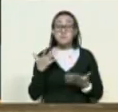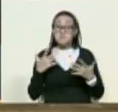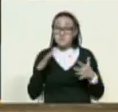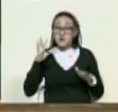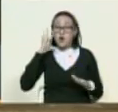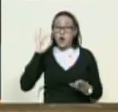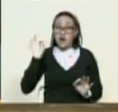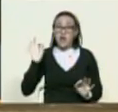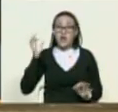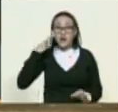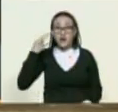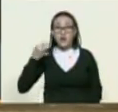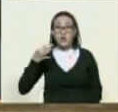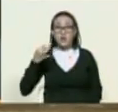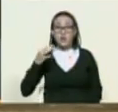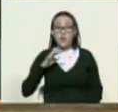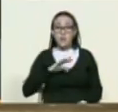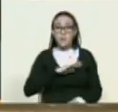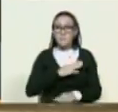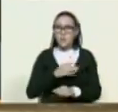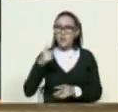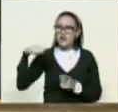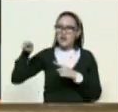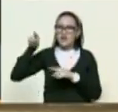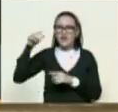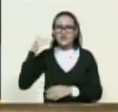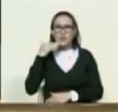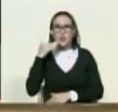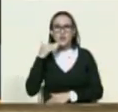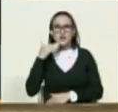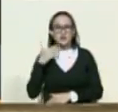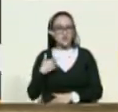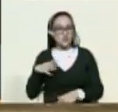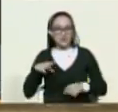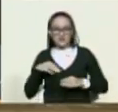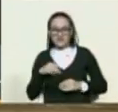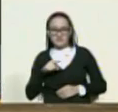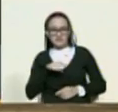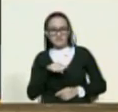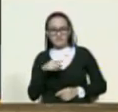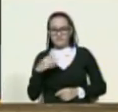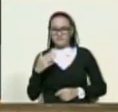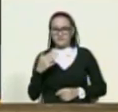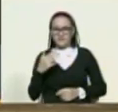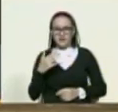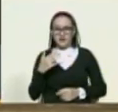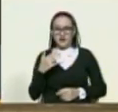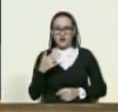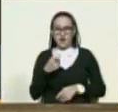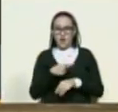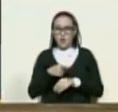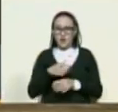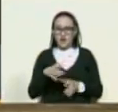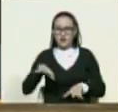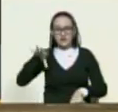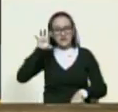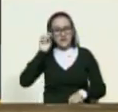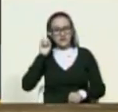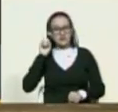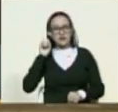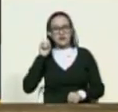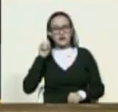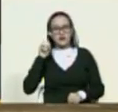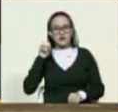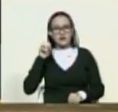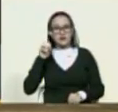pareciera que hay algunos poderes imperiales que se resisten a reconocer y a entender el mensaje contundente